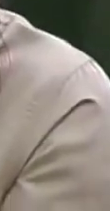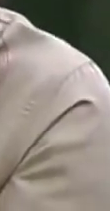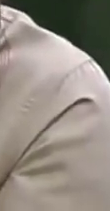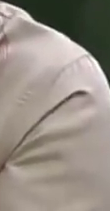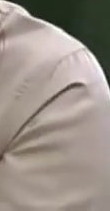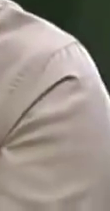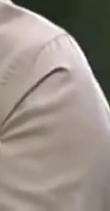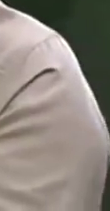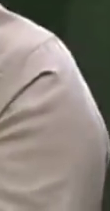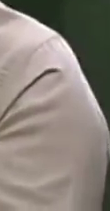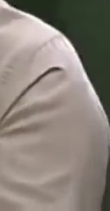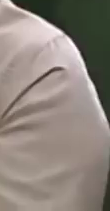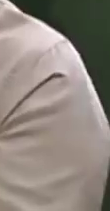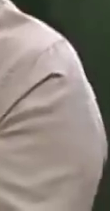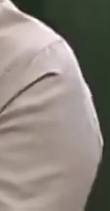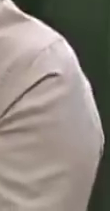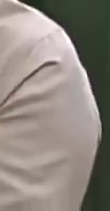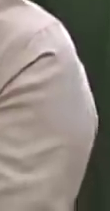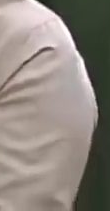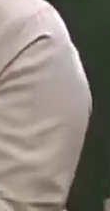deseo.